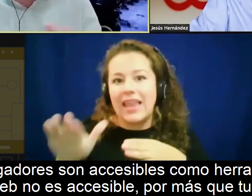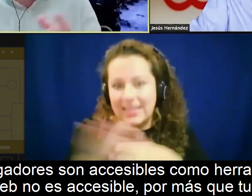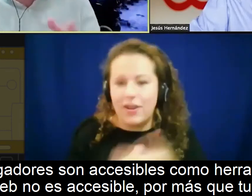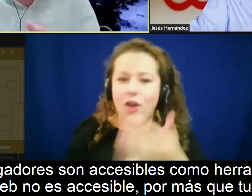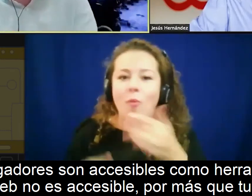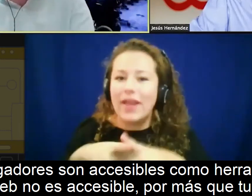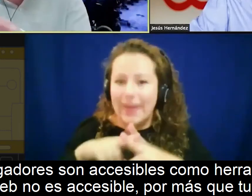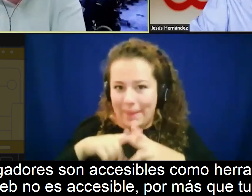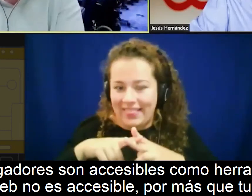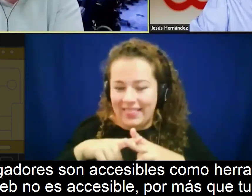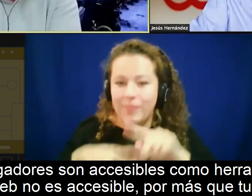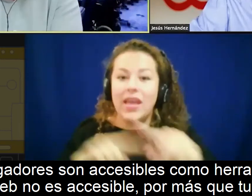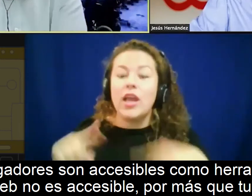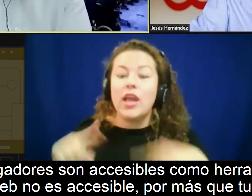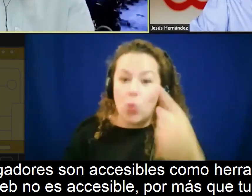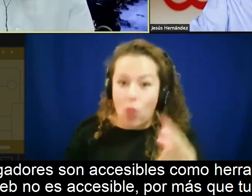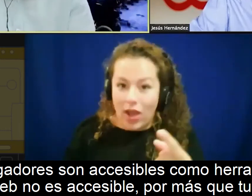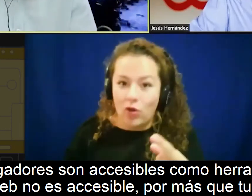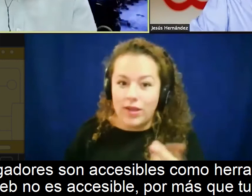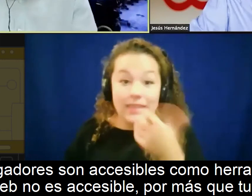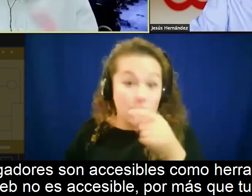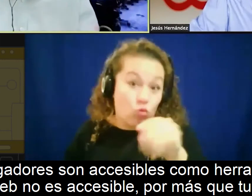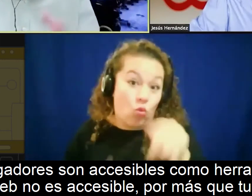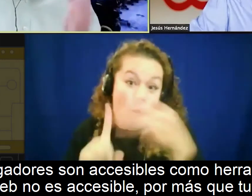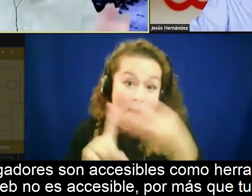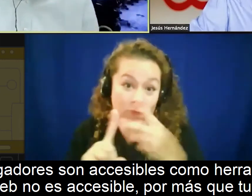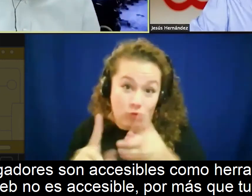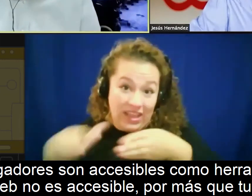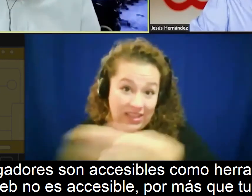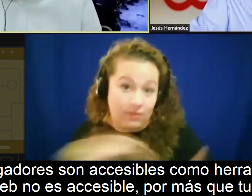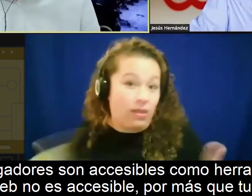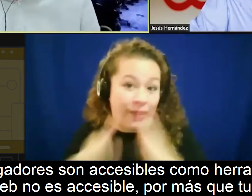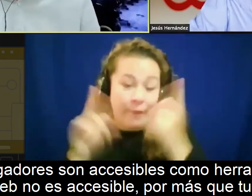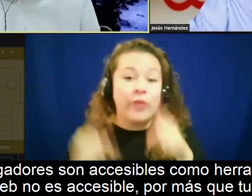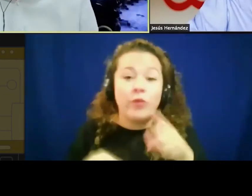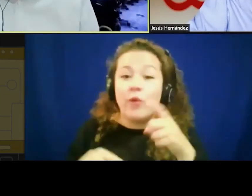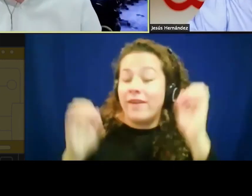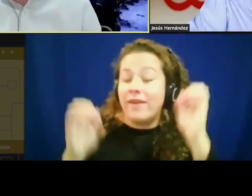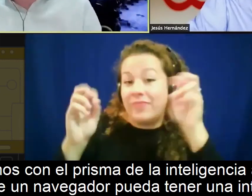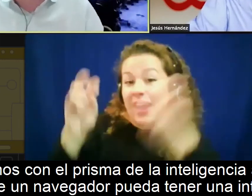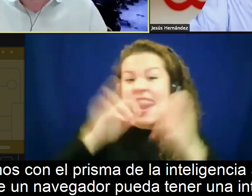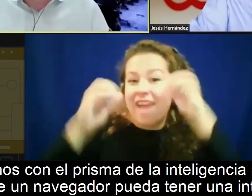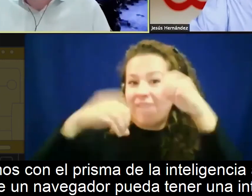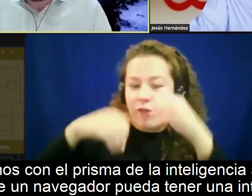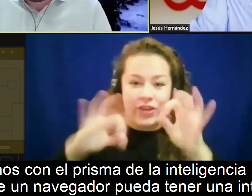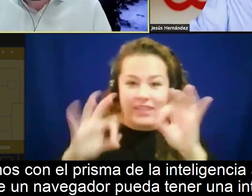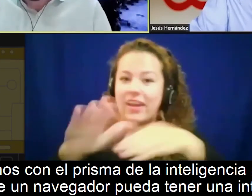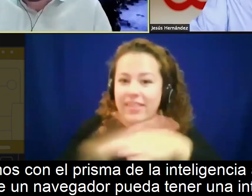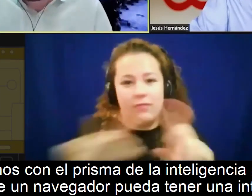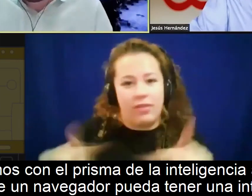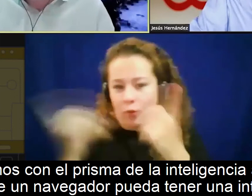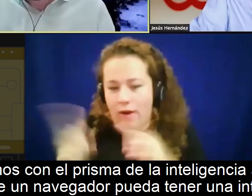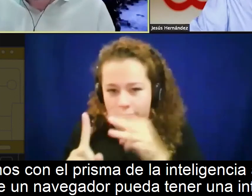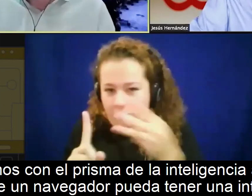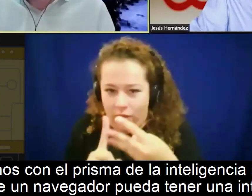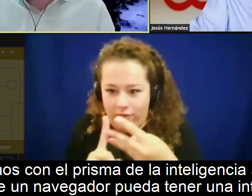herramienta, y luego si tu página web no es accesible, por más que tu navegador lo cera, no tal. Pero claro, si lo